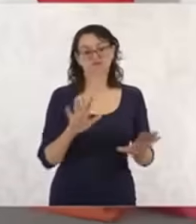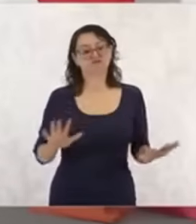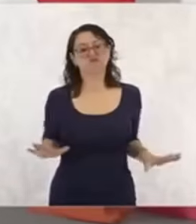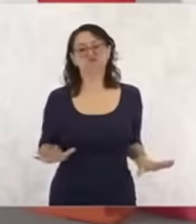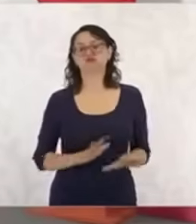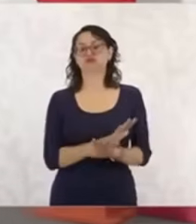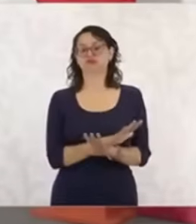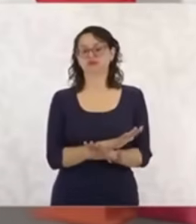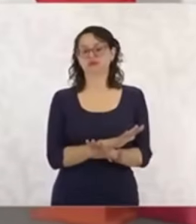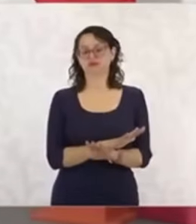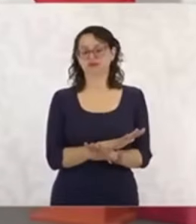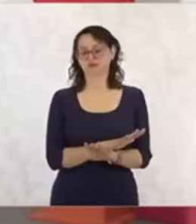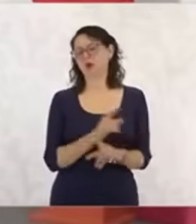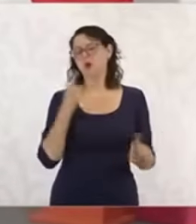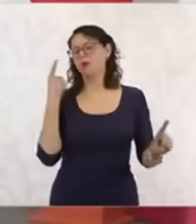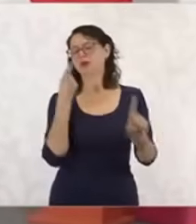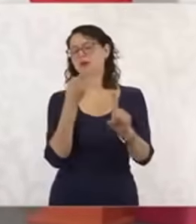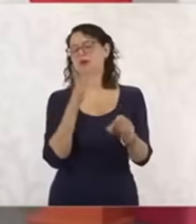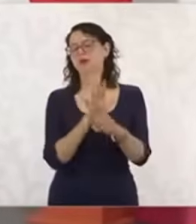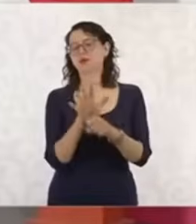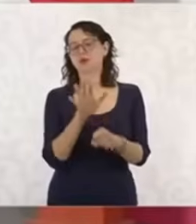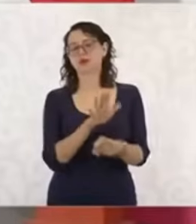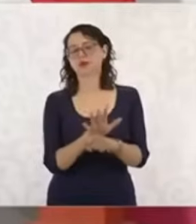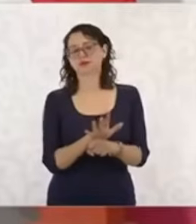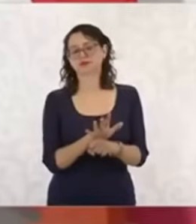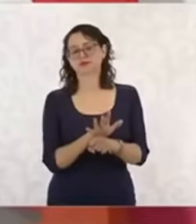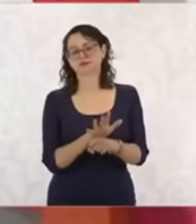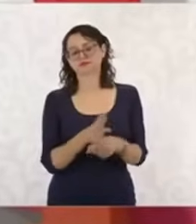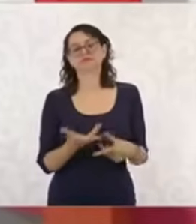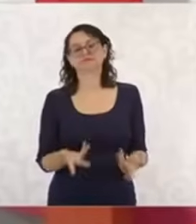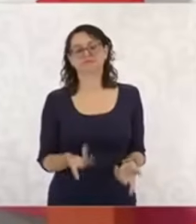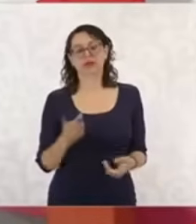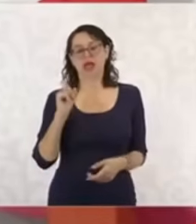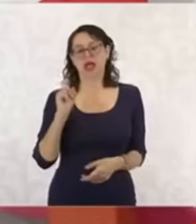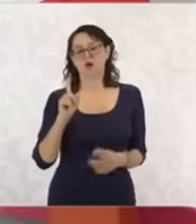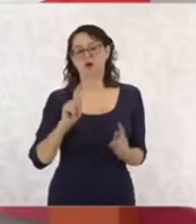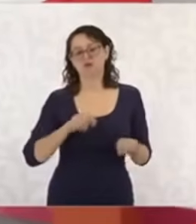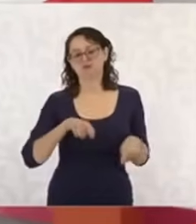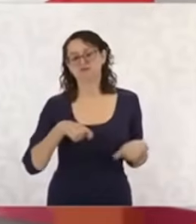para que se pueda transmitir los derechos del agua